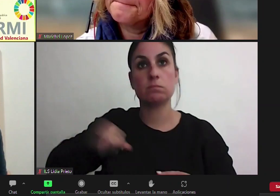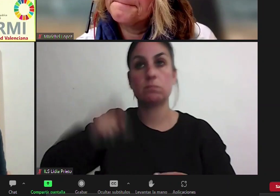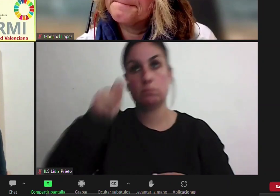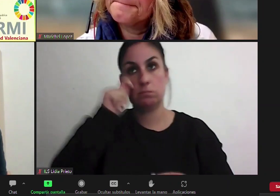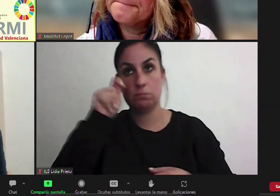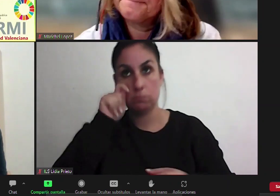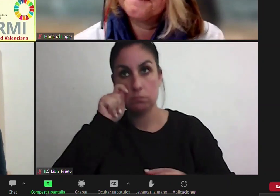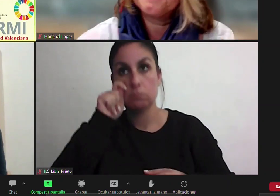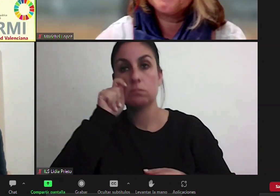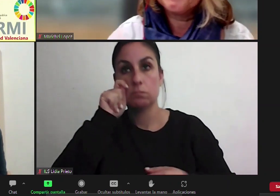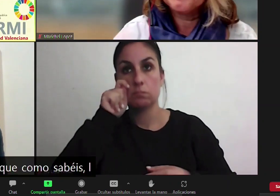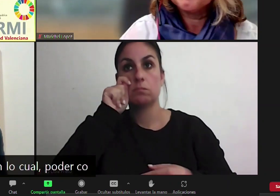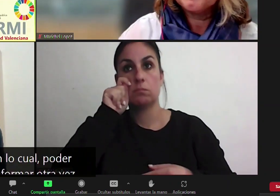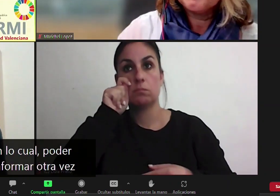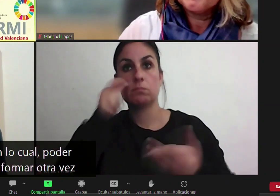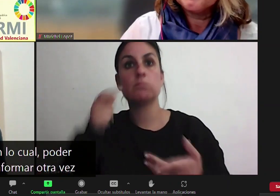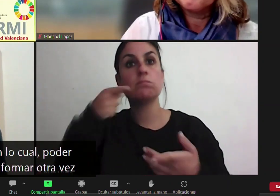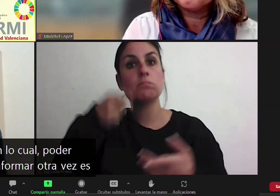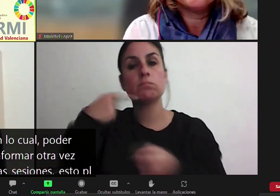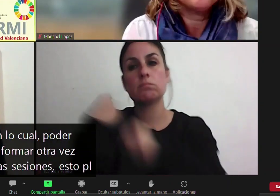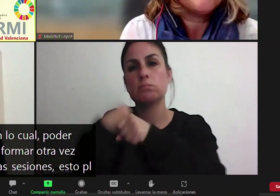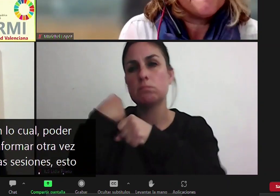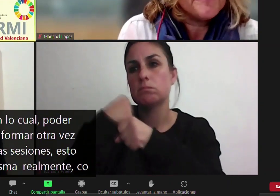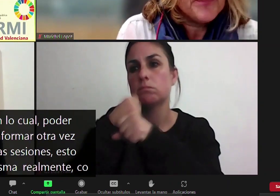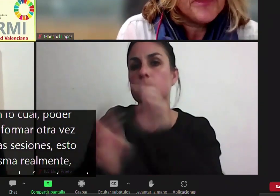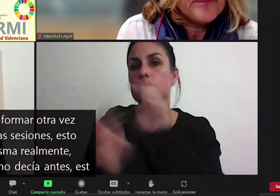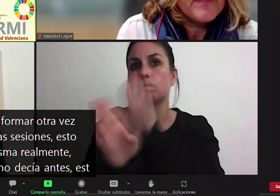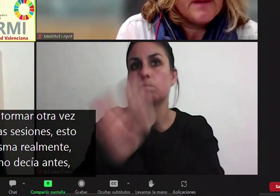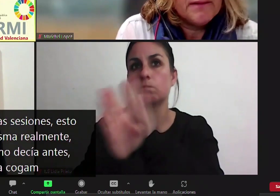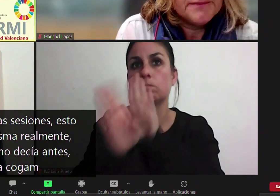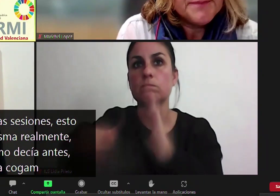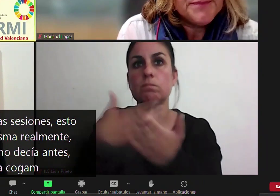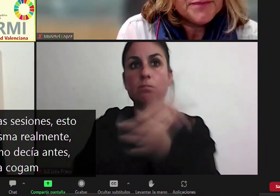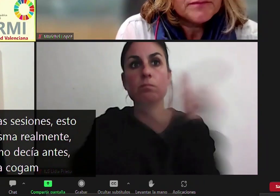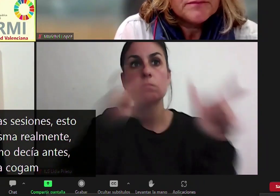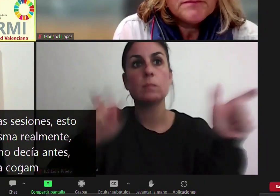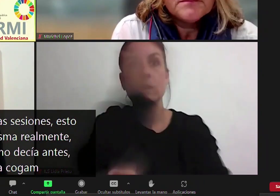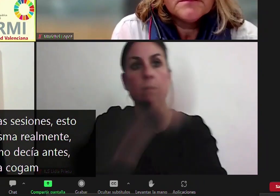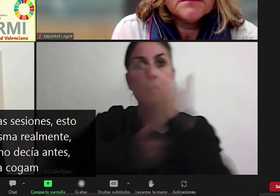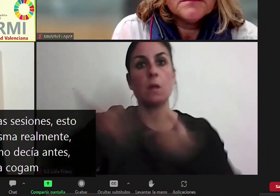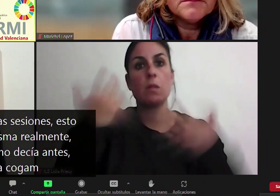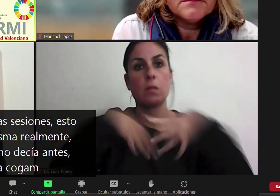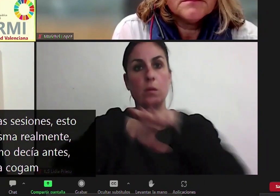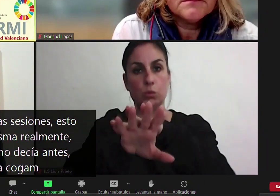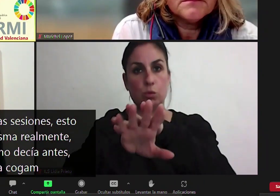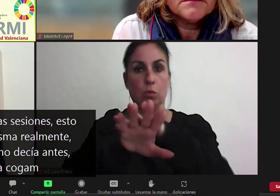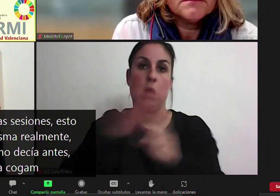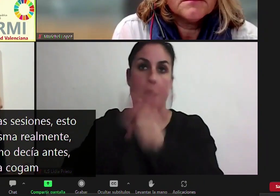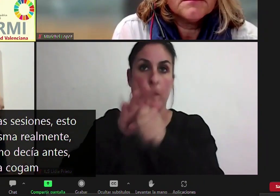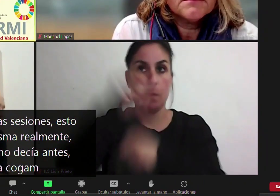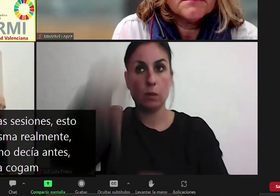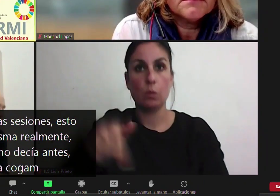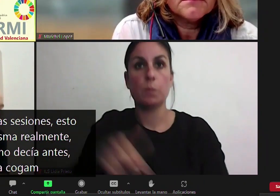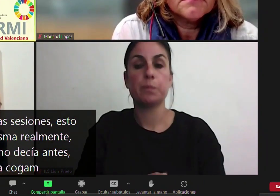dicho antes, en esa promoción y en ese trabajo constante en la inclusión de personas con discapacidad en este ámbito, ¿no? Como os decía,